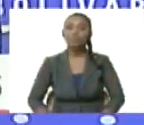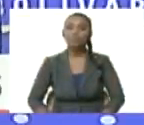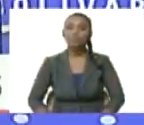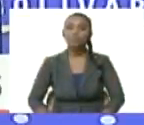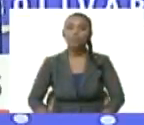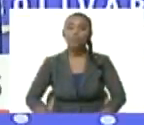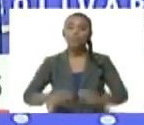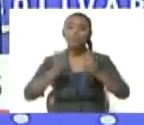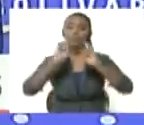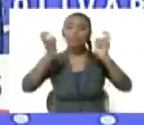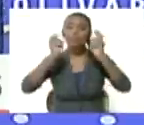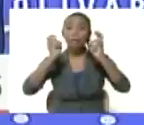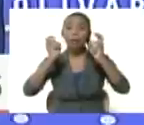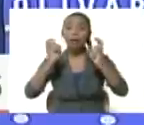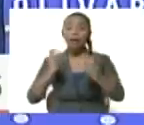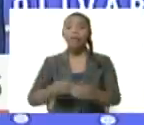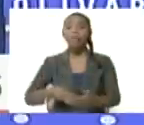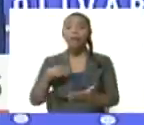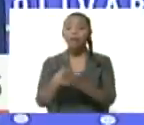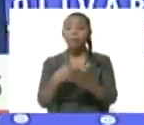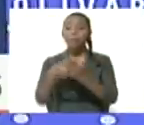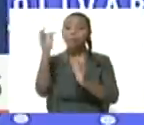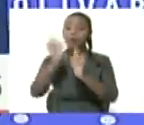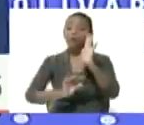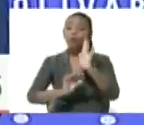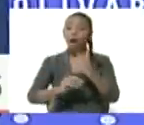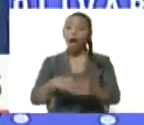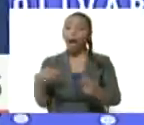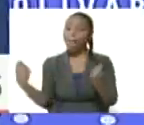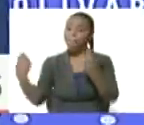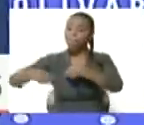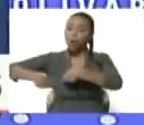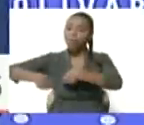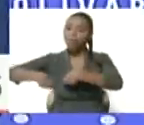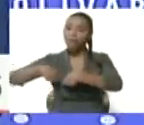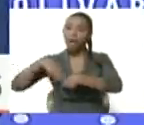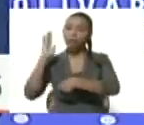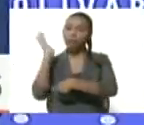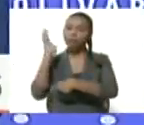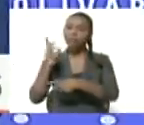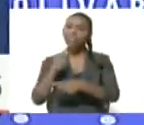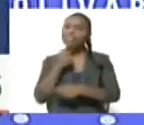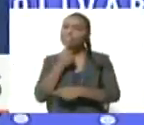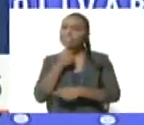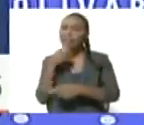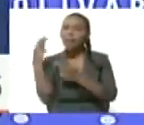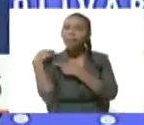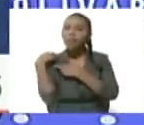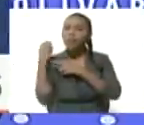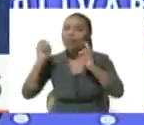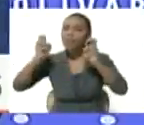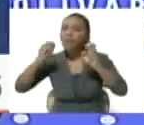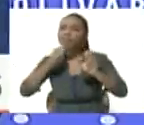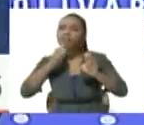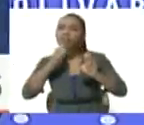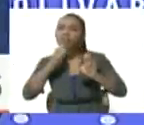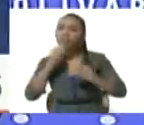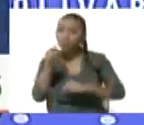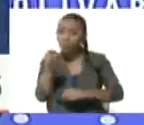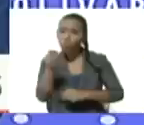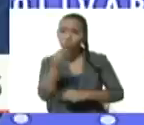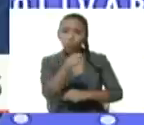El tema de los impuestos a apuestas lícitas. ¿Quién maneja ese tema? ¿Tú?